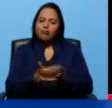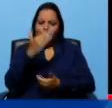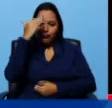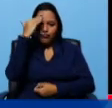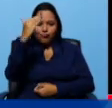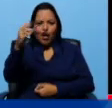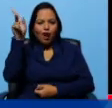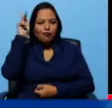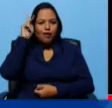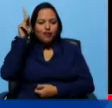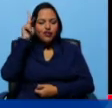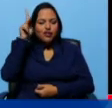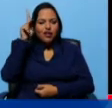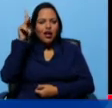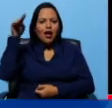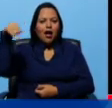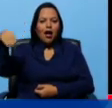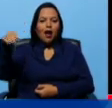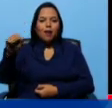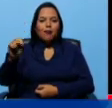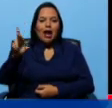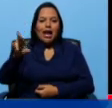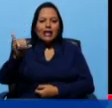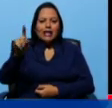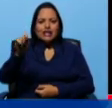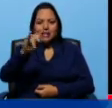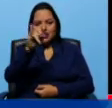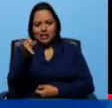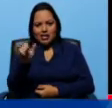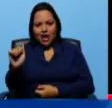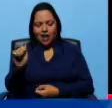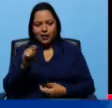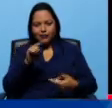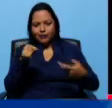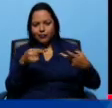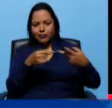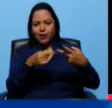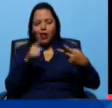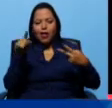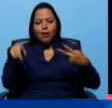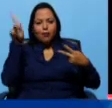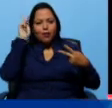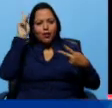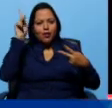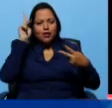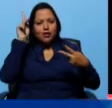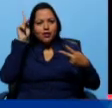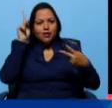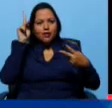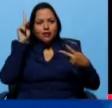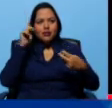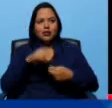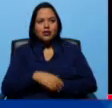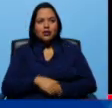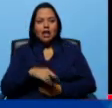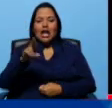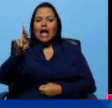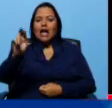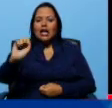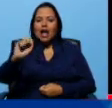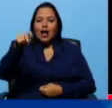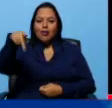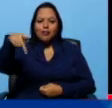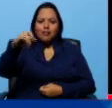profesora Maritza Rondón. Saludo a la profesora Graciela